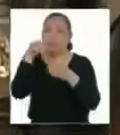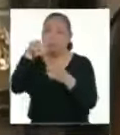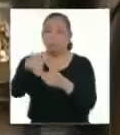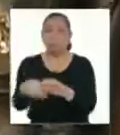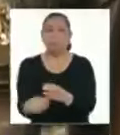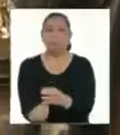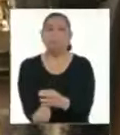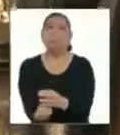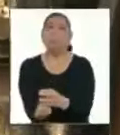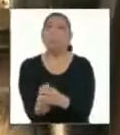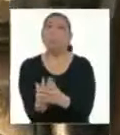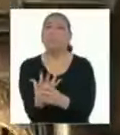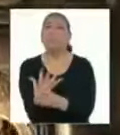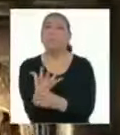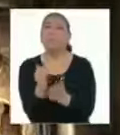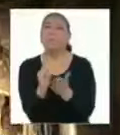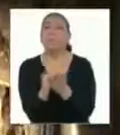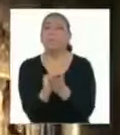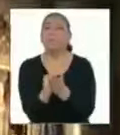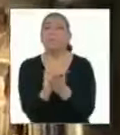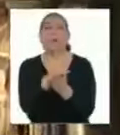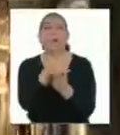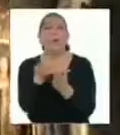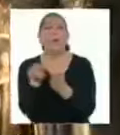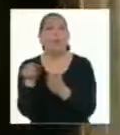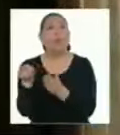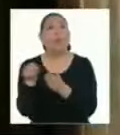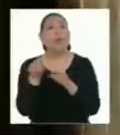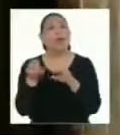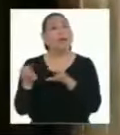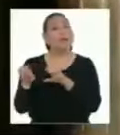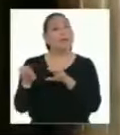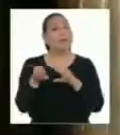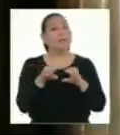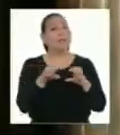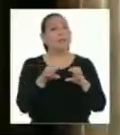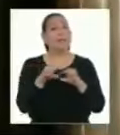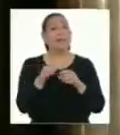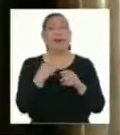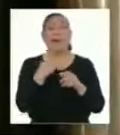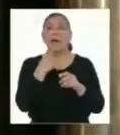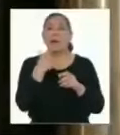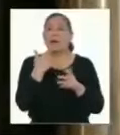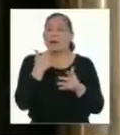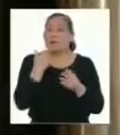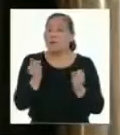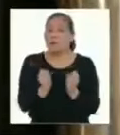plantó y que tú hiciste vigor.